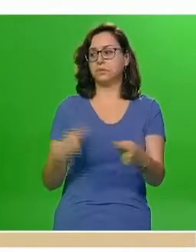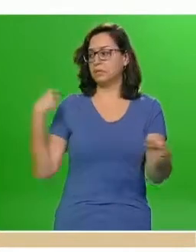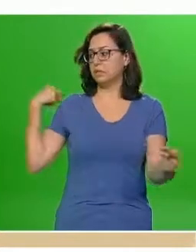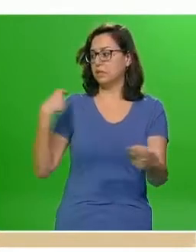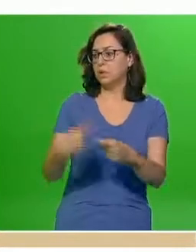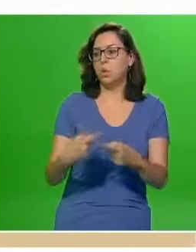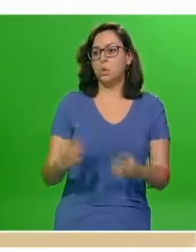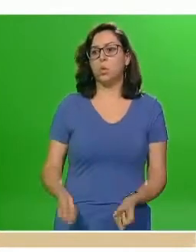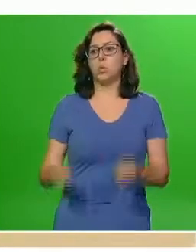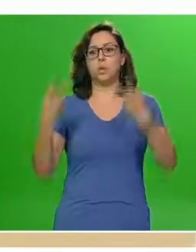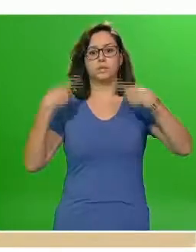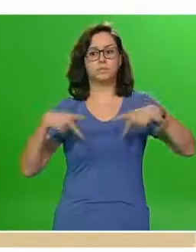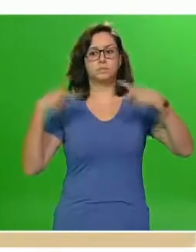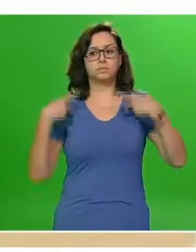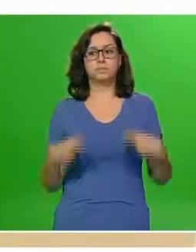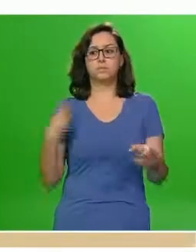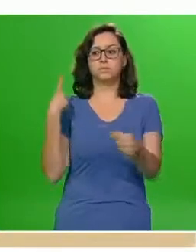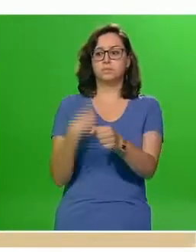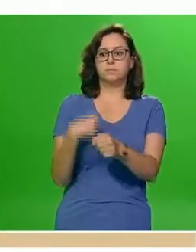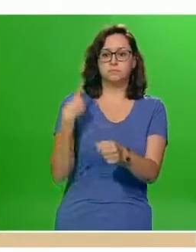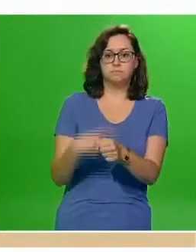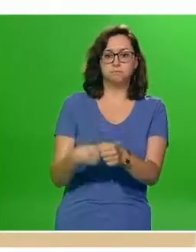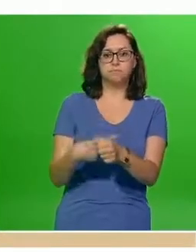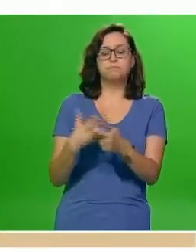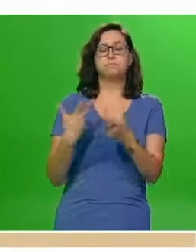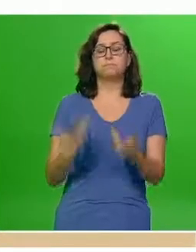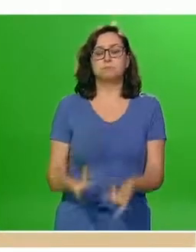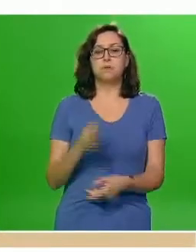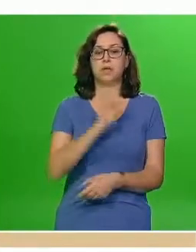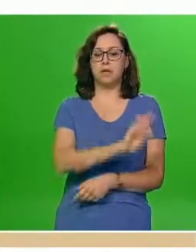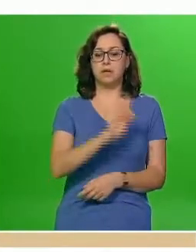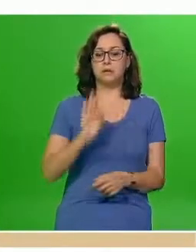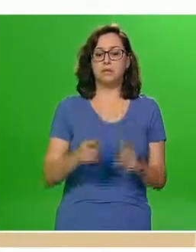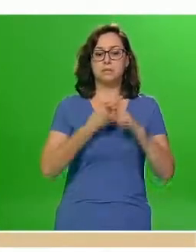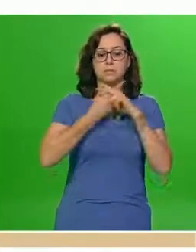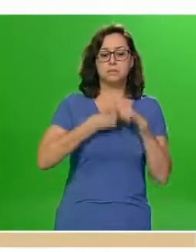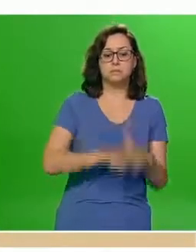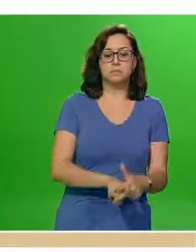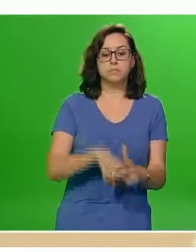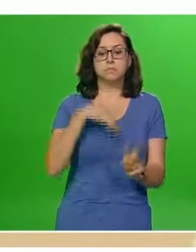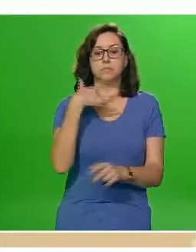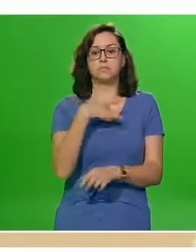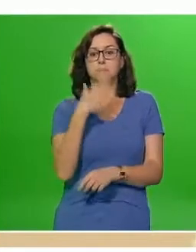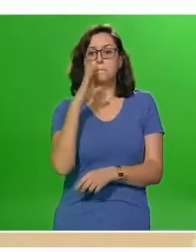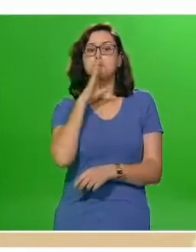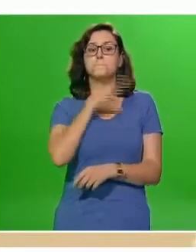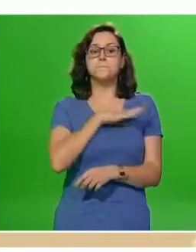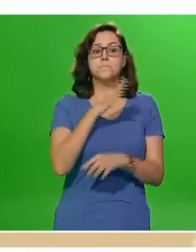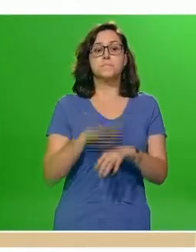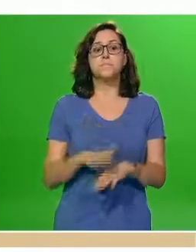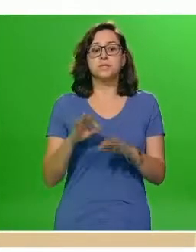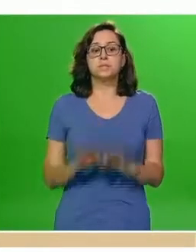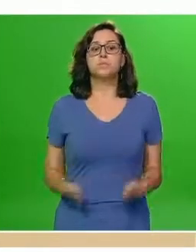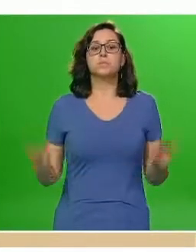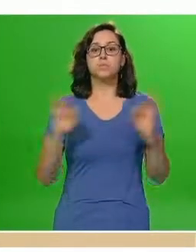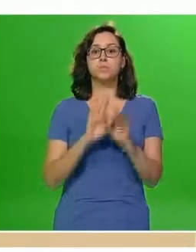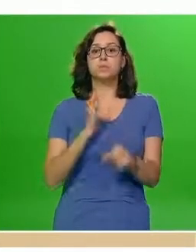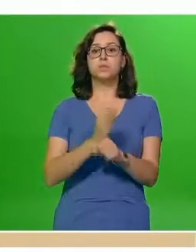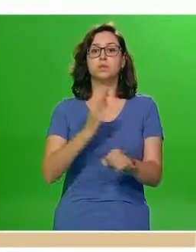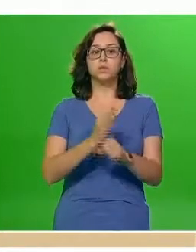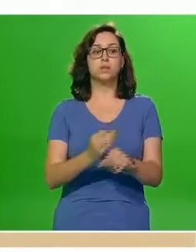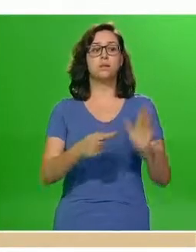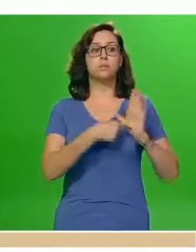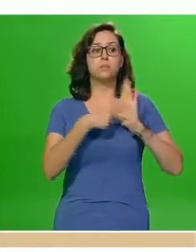número de casos estimados por fecha de inicio de síntomas. Y lo que es importante señalar en